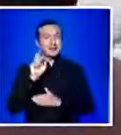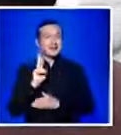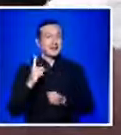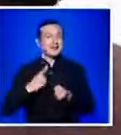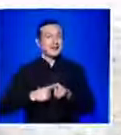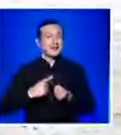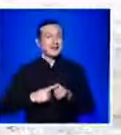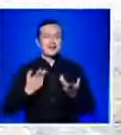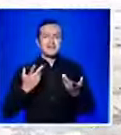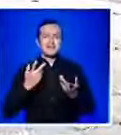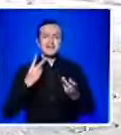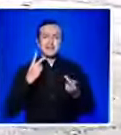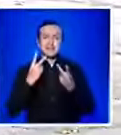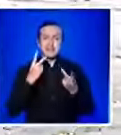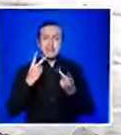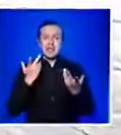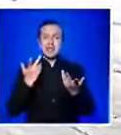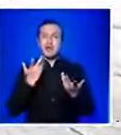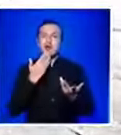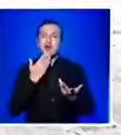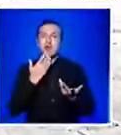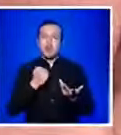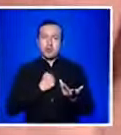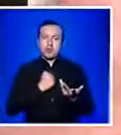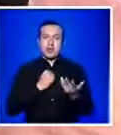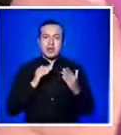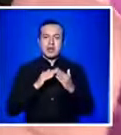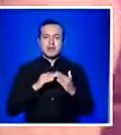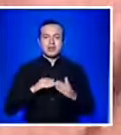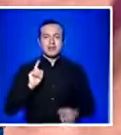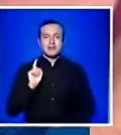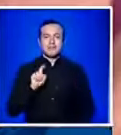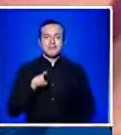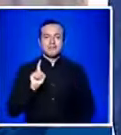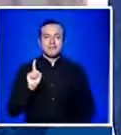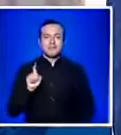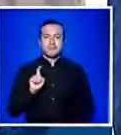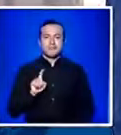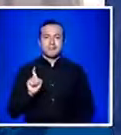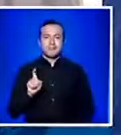nos muestra un sistema que instaló para abrir la puerta principal.